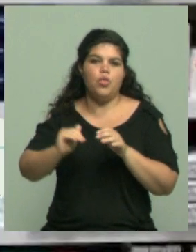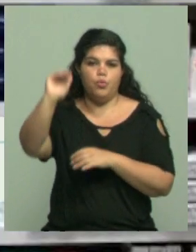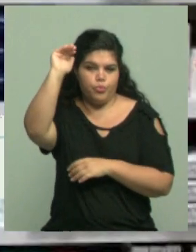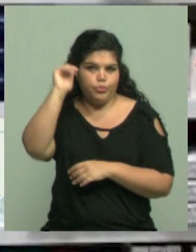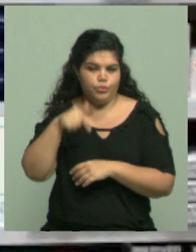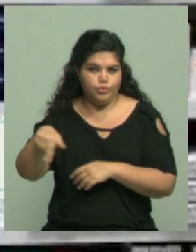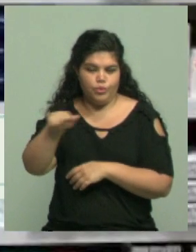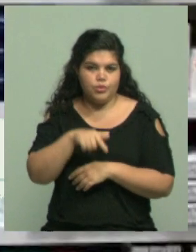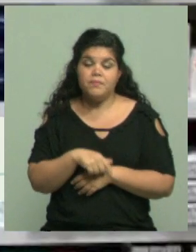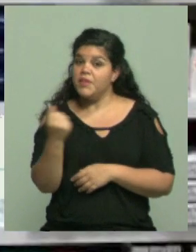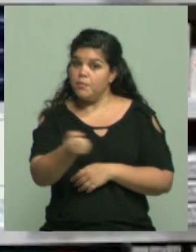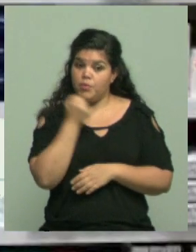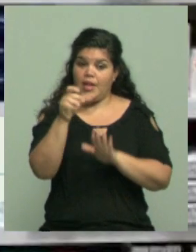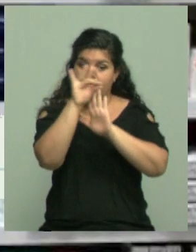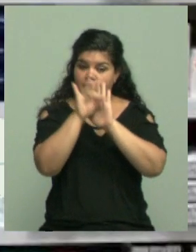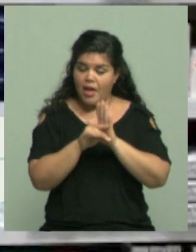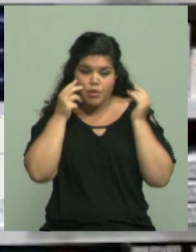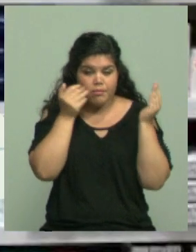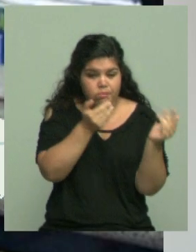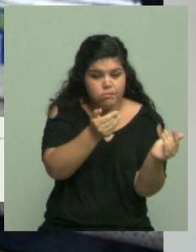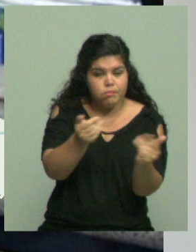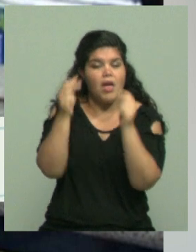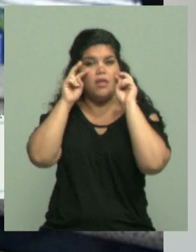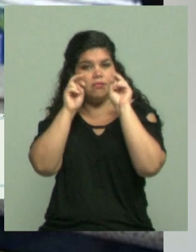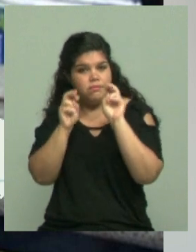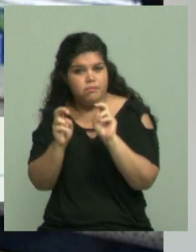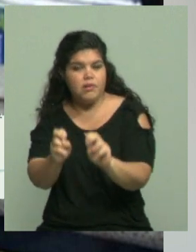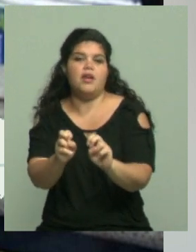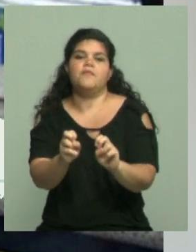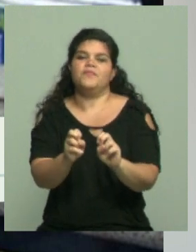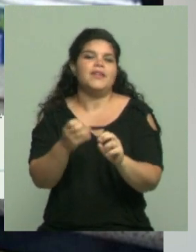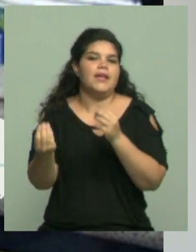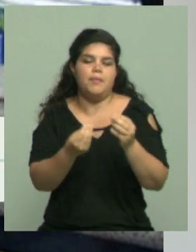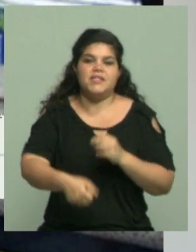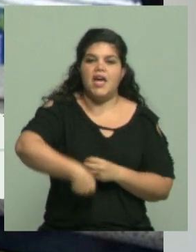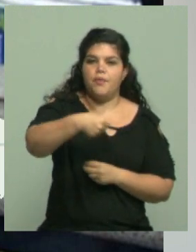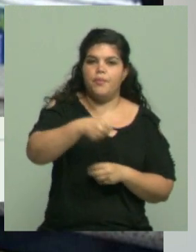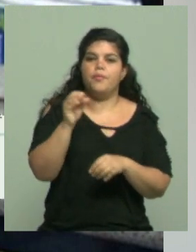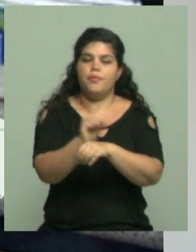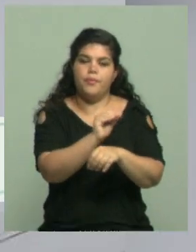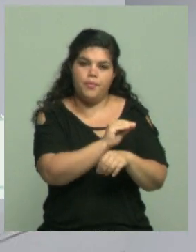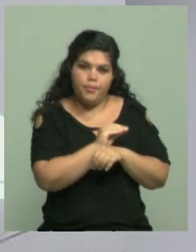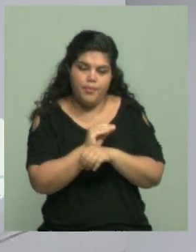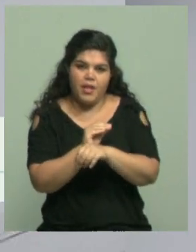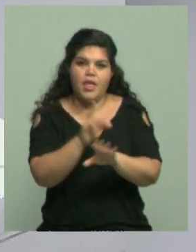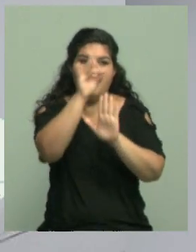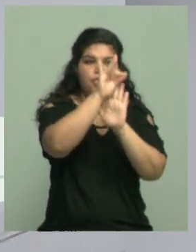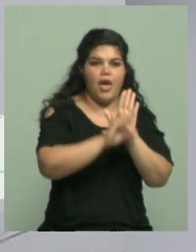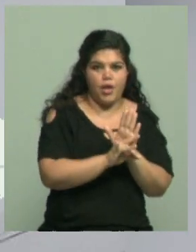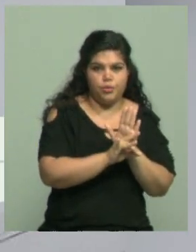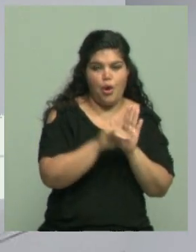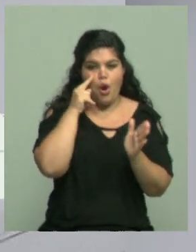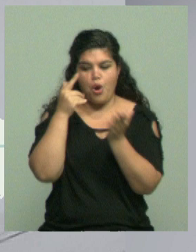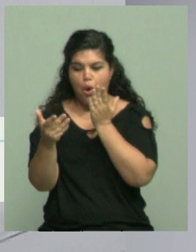de los estudios es INDEC. Acá no lo dice, pero se entiende que son los datos de la canasta, los que se van reflejando cada vez que